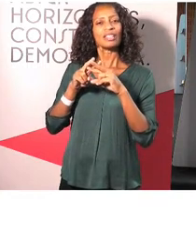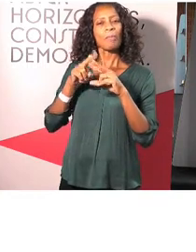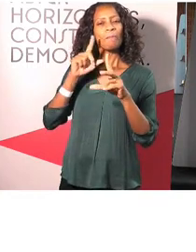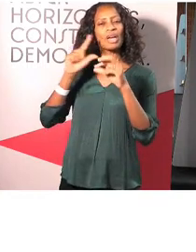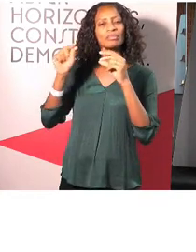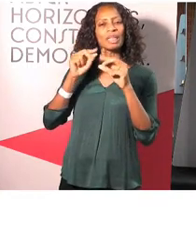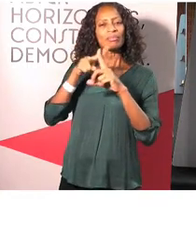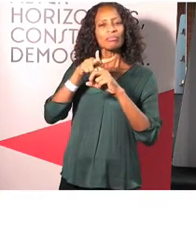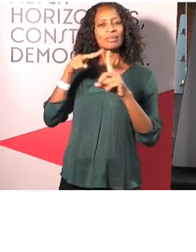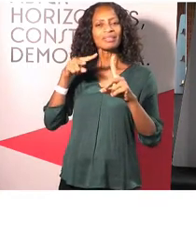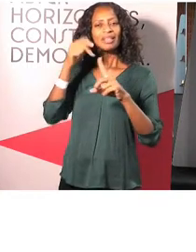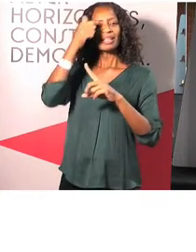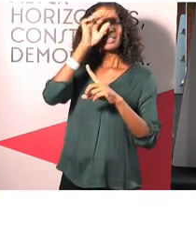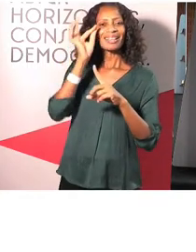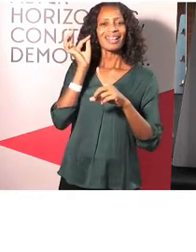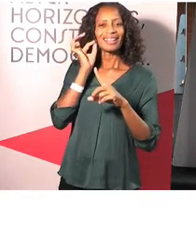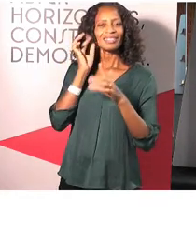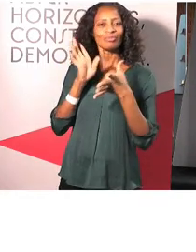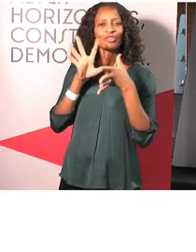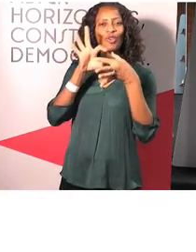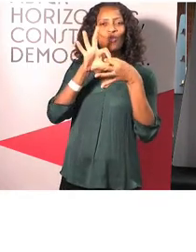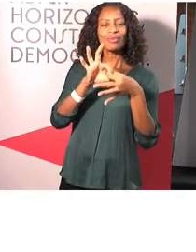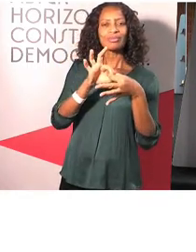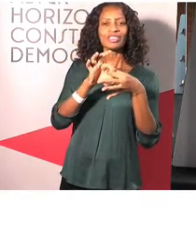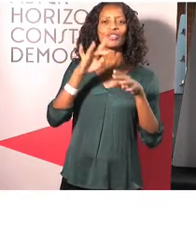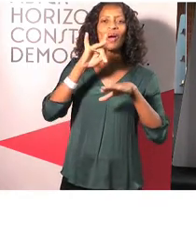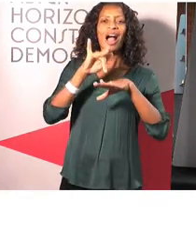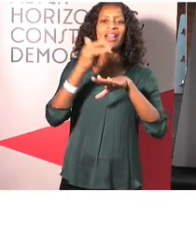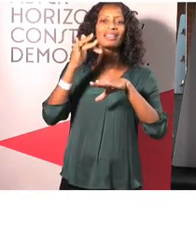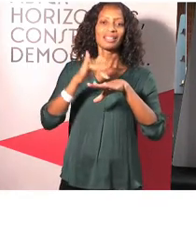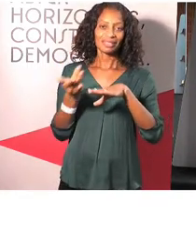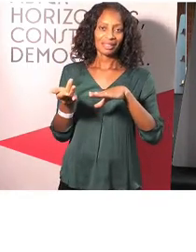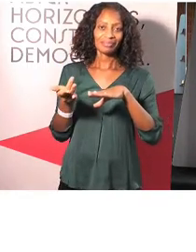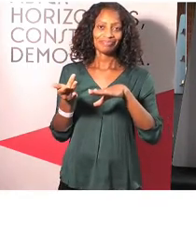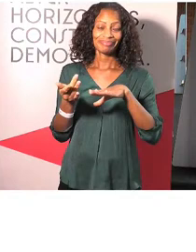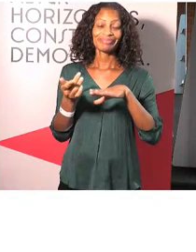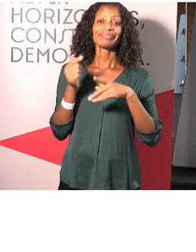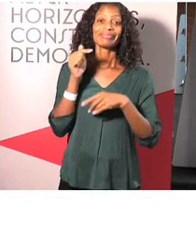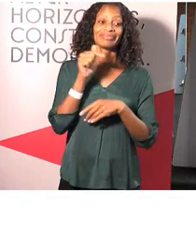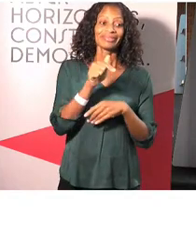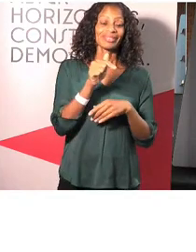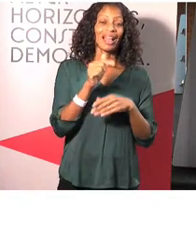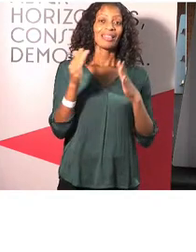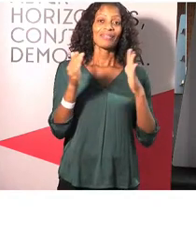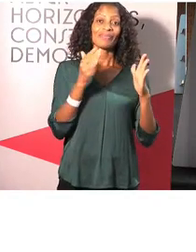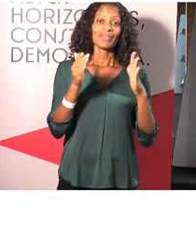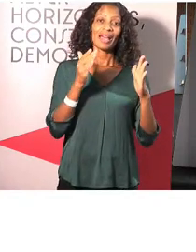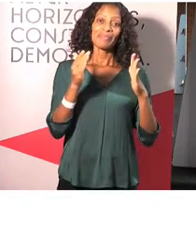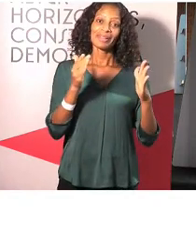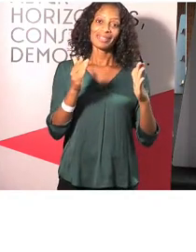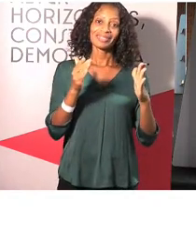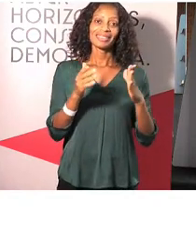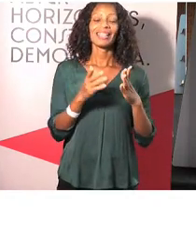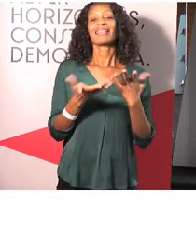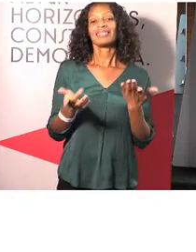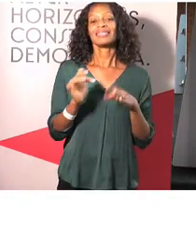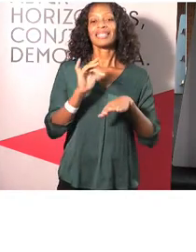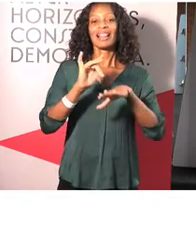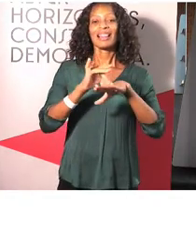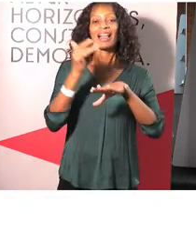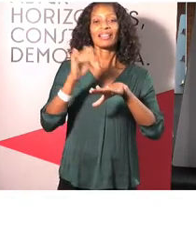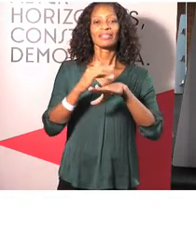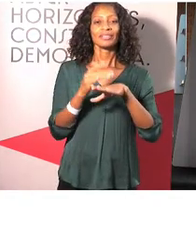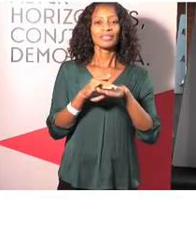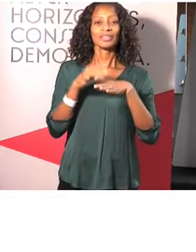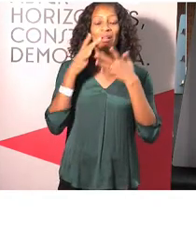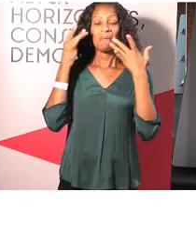feminista de todo lo que tiene que ver con lo digital, pero sí que lo que se ha apuntado es, por una parte, que la tecnología no es neutra, ¿no? Que es una cosa que Chema decía también al